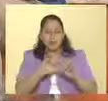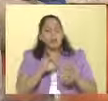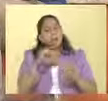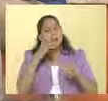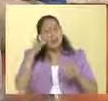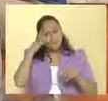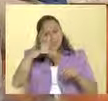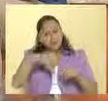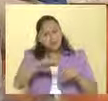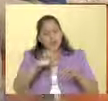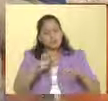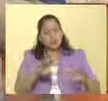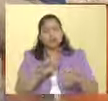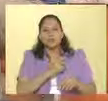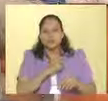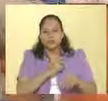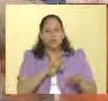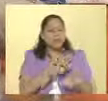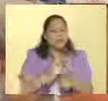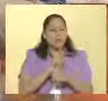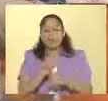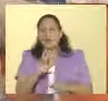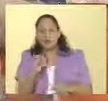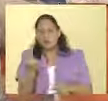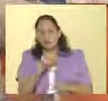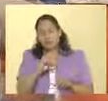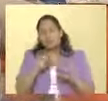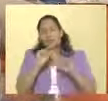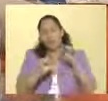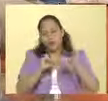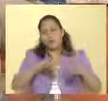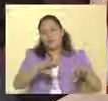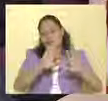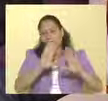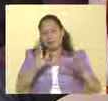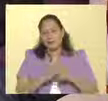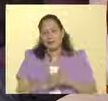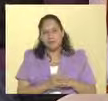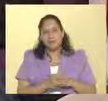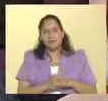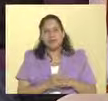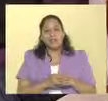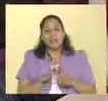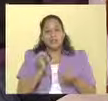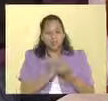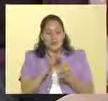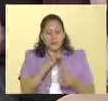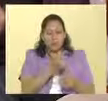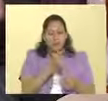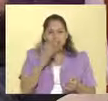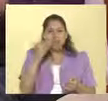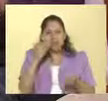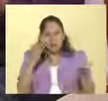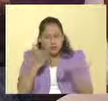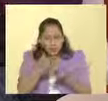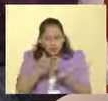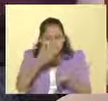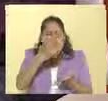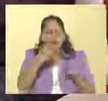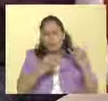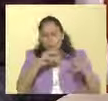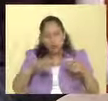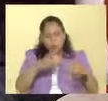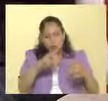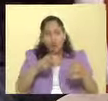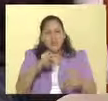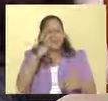estén conviviendo, sin que tengamos que estar checando y sin que tengamos que estar poniendo tanta atención? Mira, sobre todo cuando son perros y gatos pequeños, son muy juguetones. Ya con el paso del tiempo, el gato